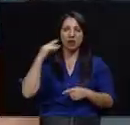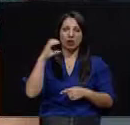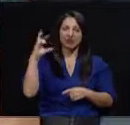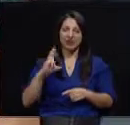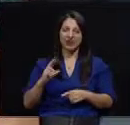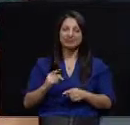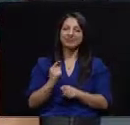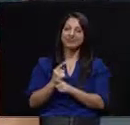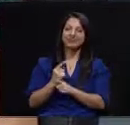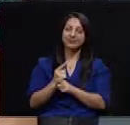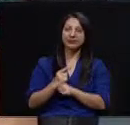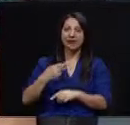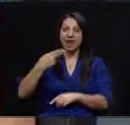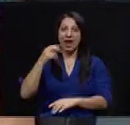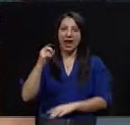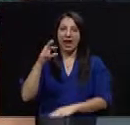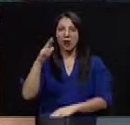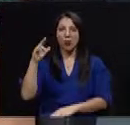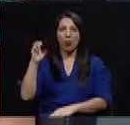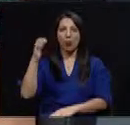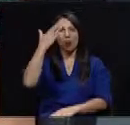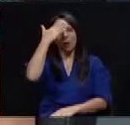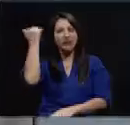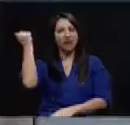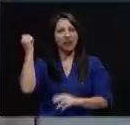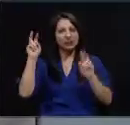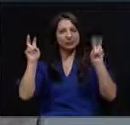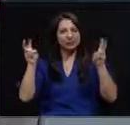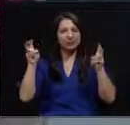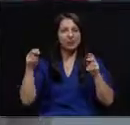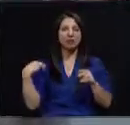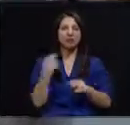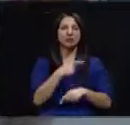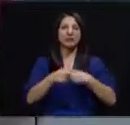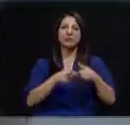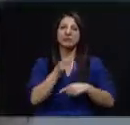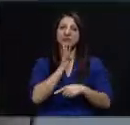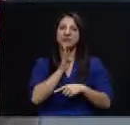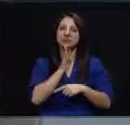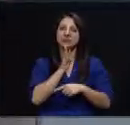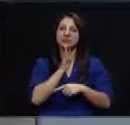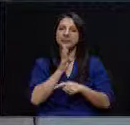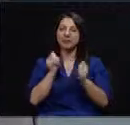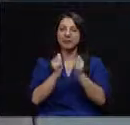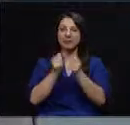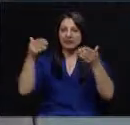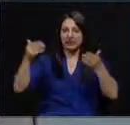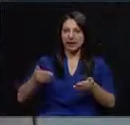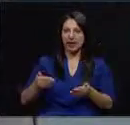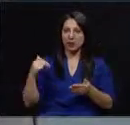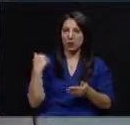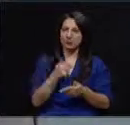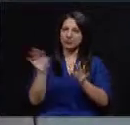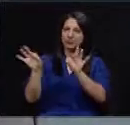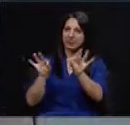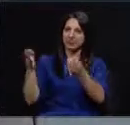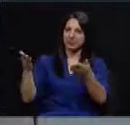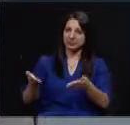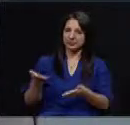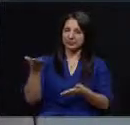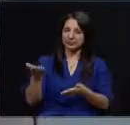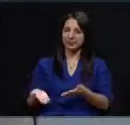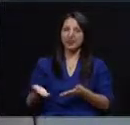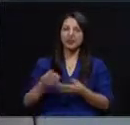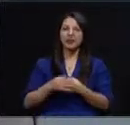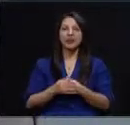es. El héroe olvidado. Y vamos a conversar, puedes presentar a nuestros invitados